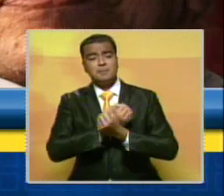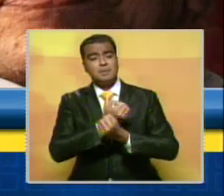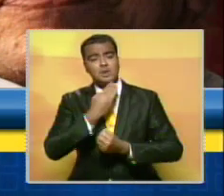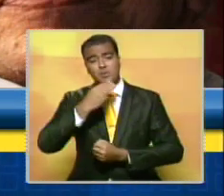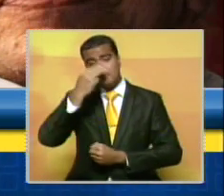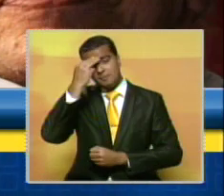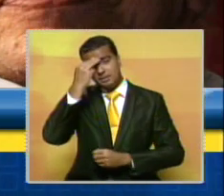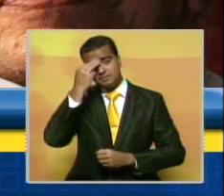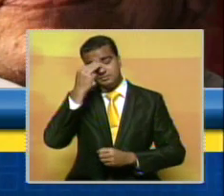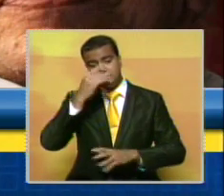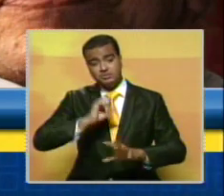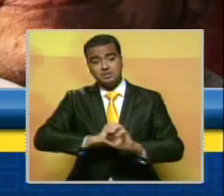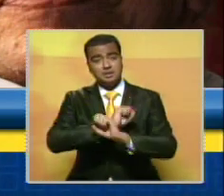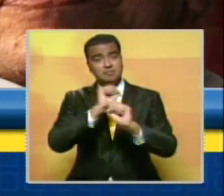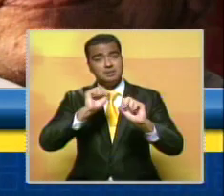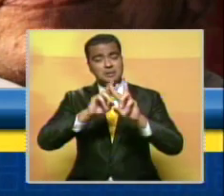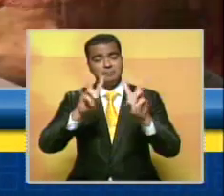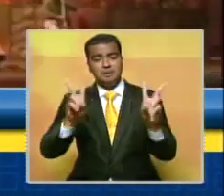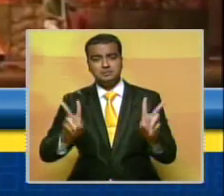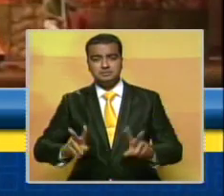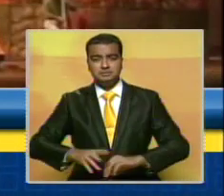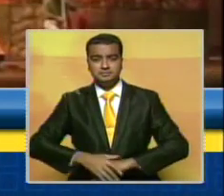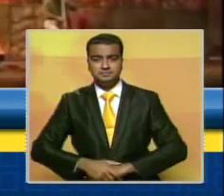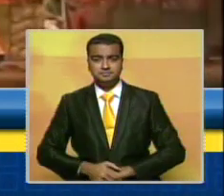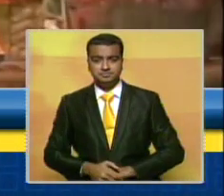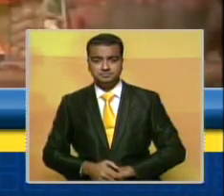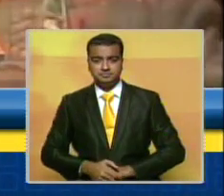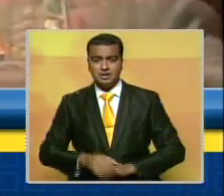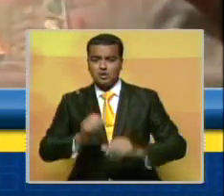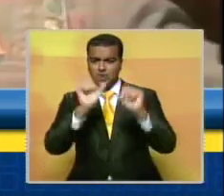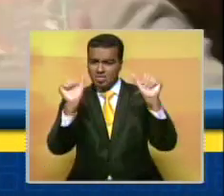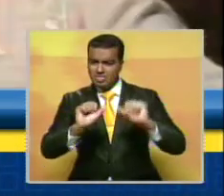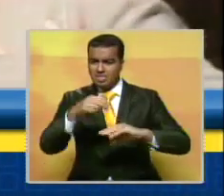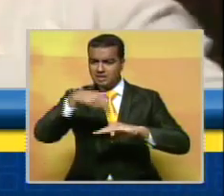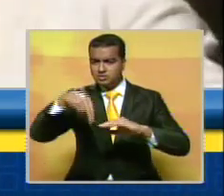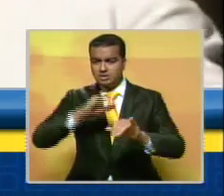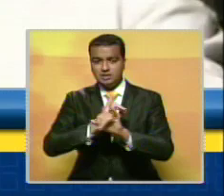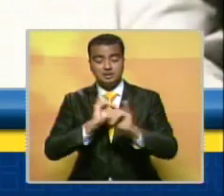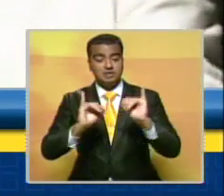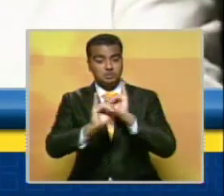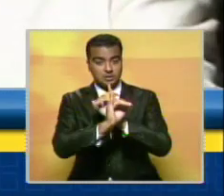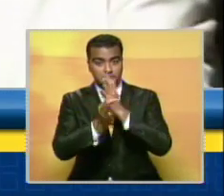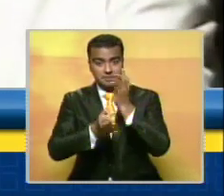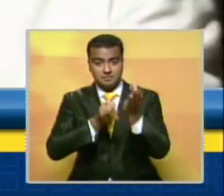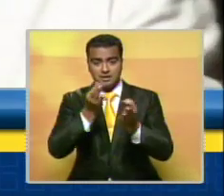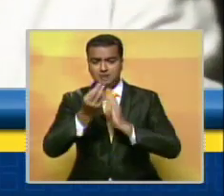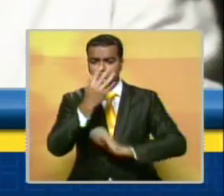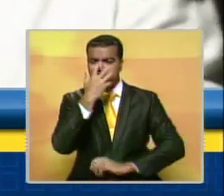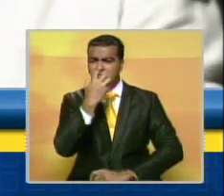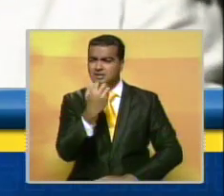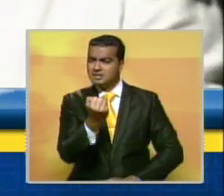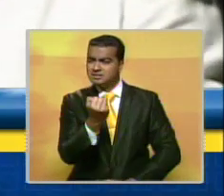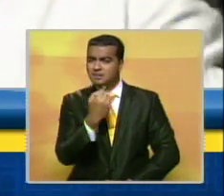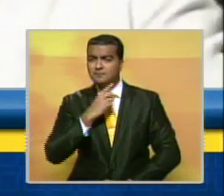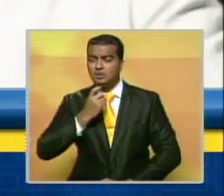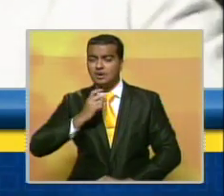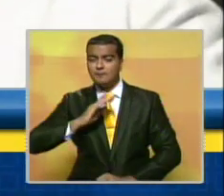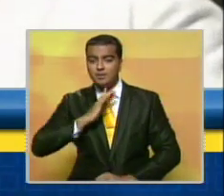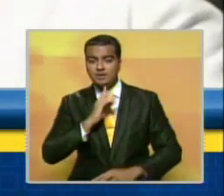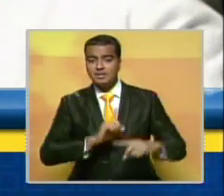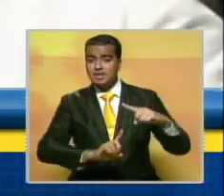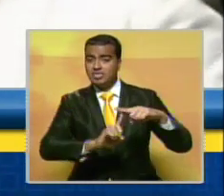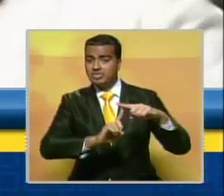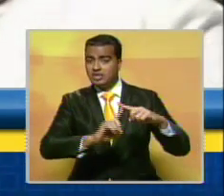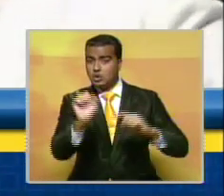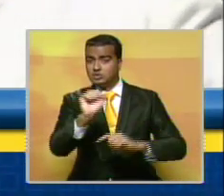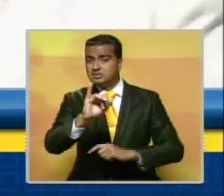padre partió esta mañana en paz. Varios artistas nacionales e internacionales manifestaron su pesar por la triste partida de quien